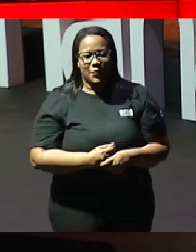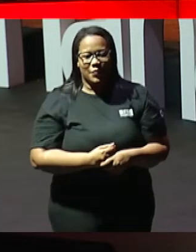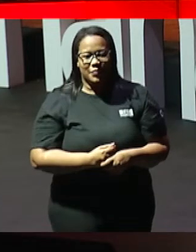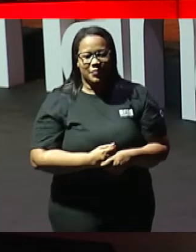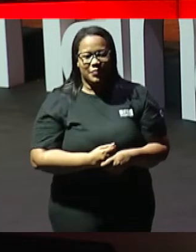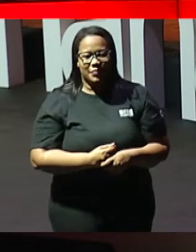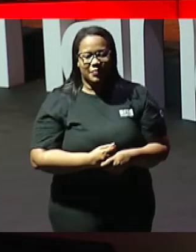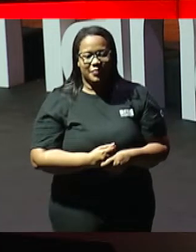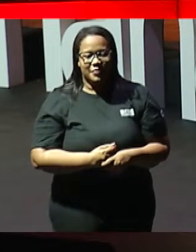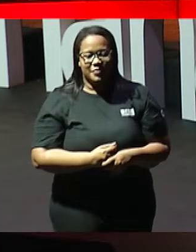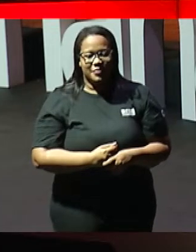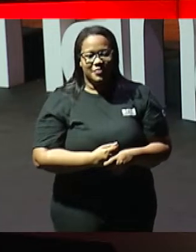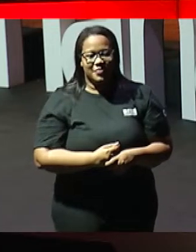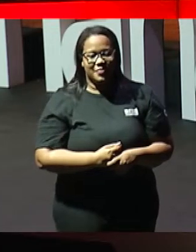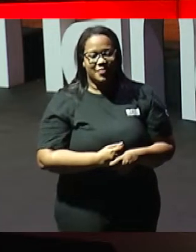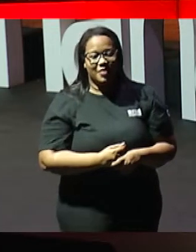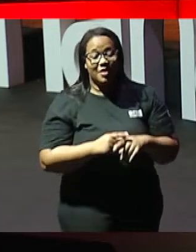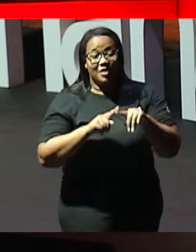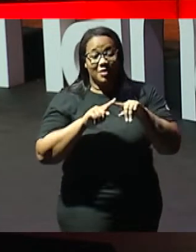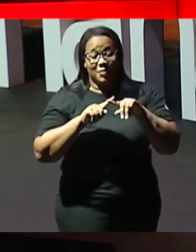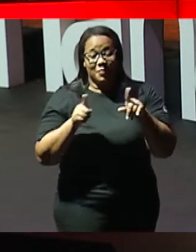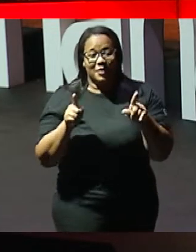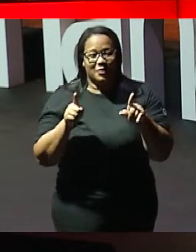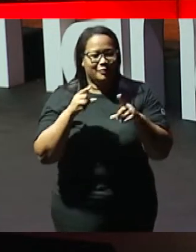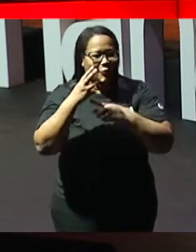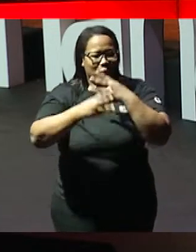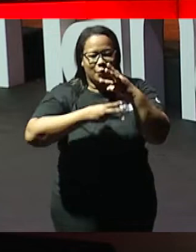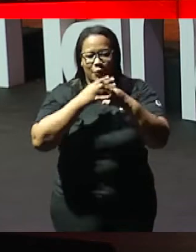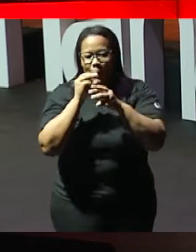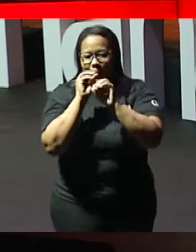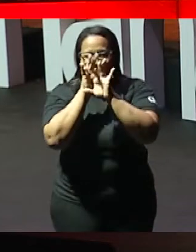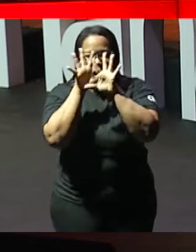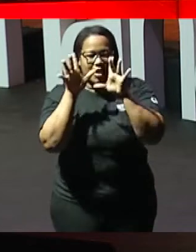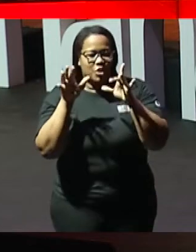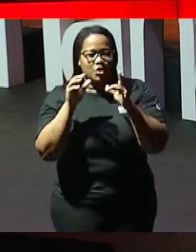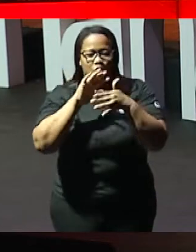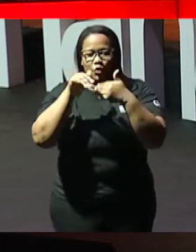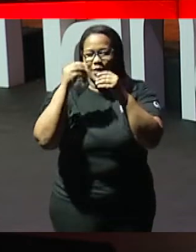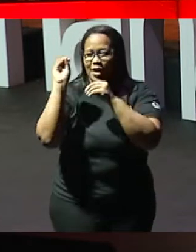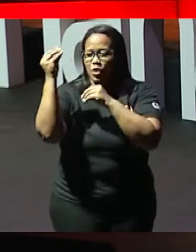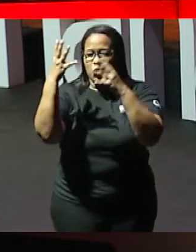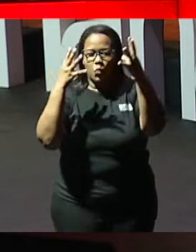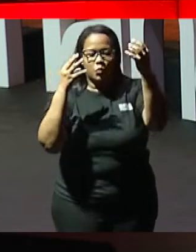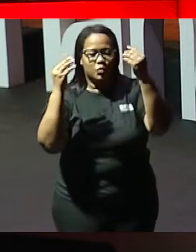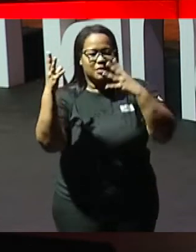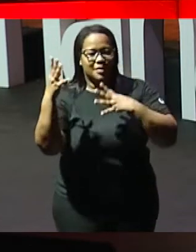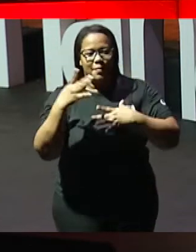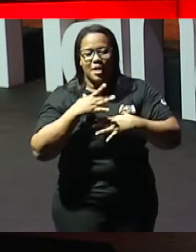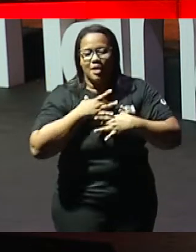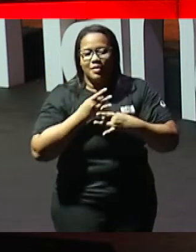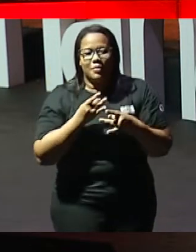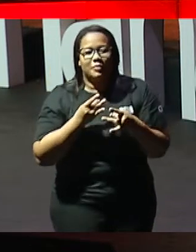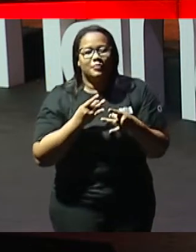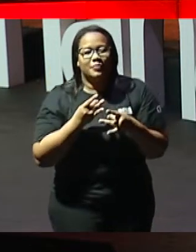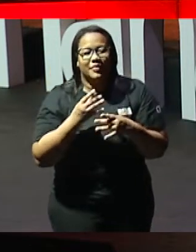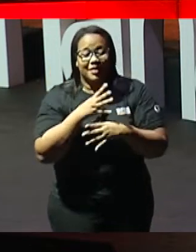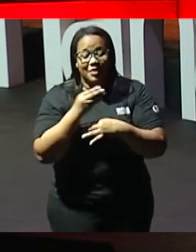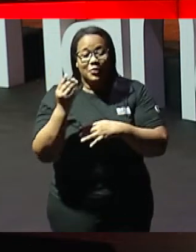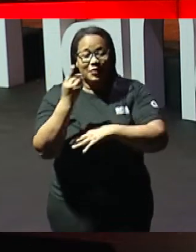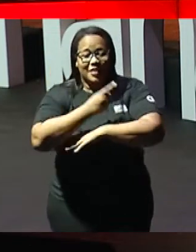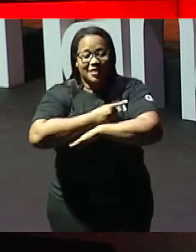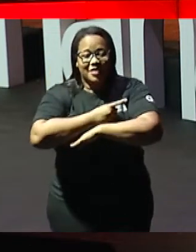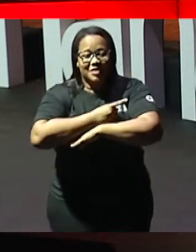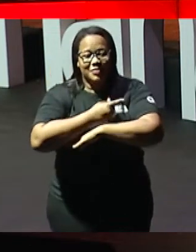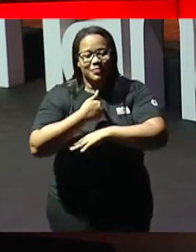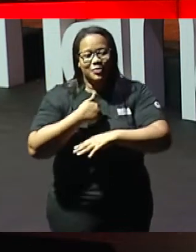este mundo se convirtió un mundo mágico me lo bombillito todo eso me encantaba y llegó un día que yo